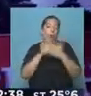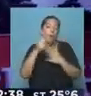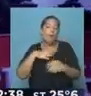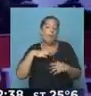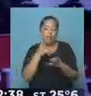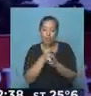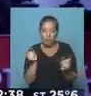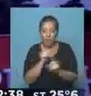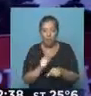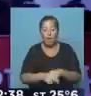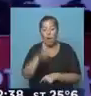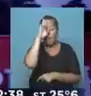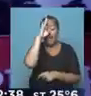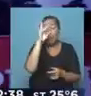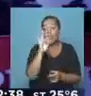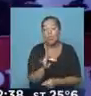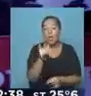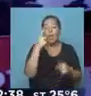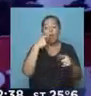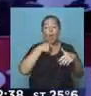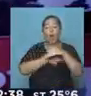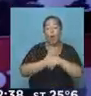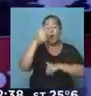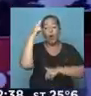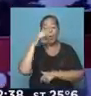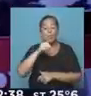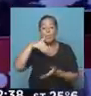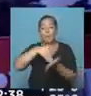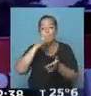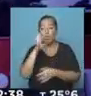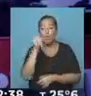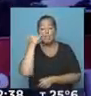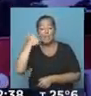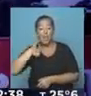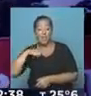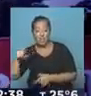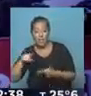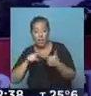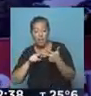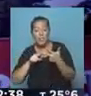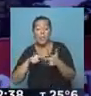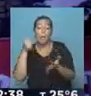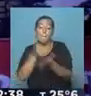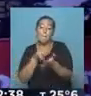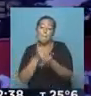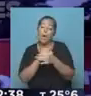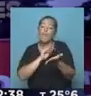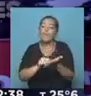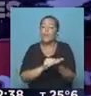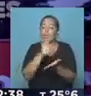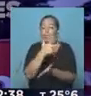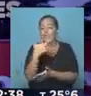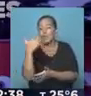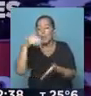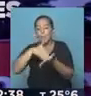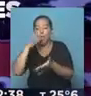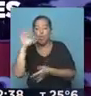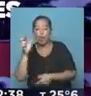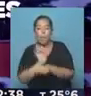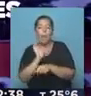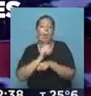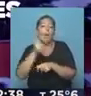República Dominicana con coimas Por 90 millones de dólares y a la Argentina con pagos a funcionarios por 35 millones de dólares para